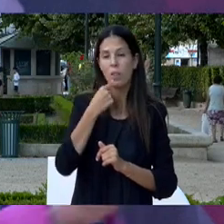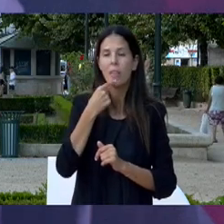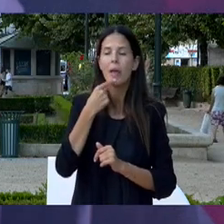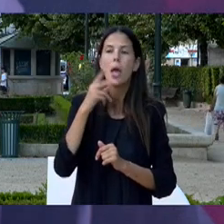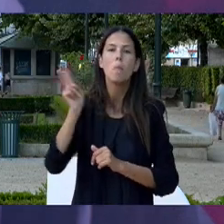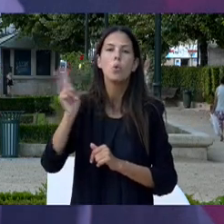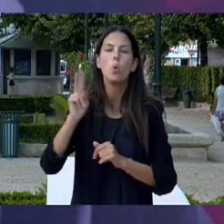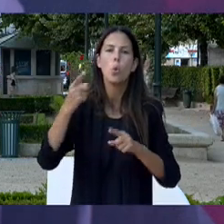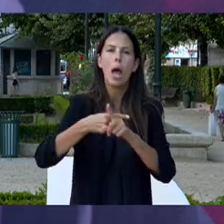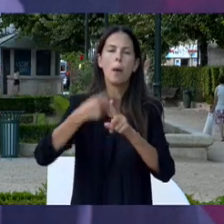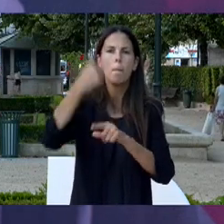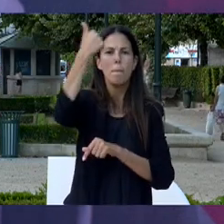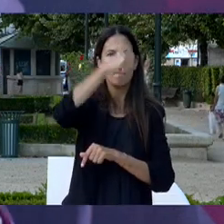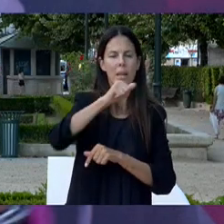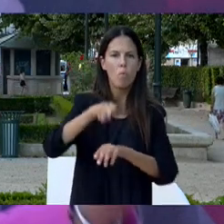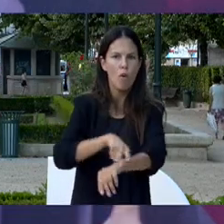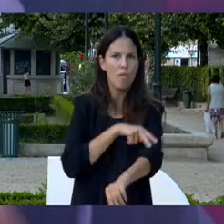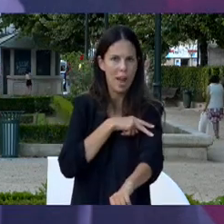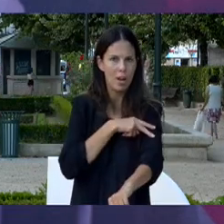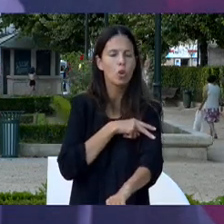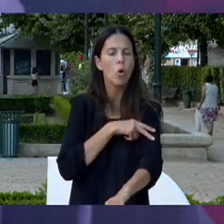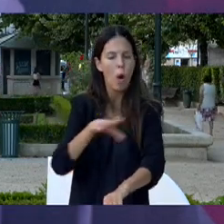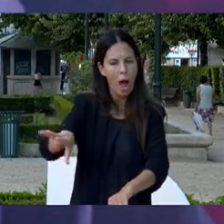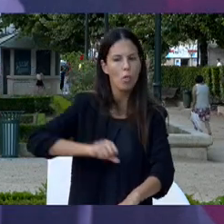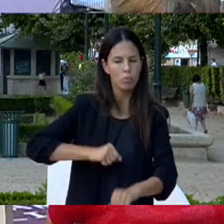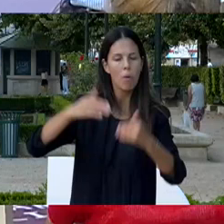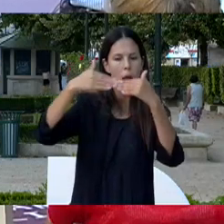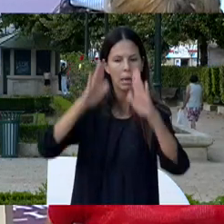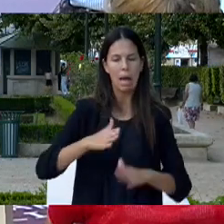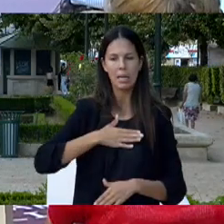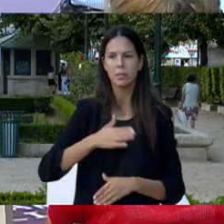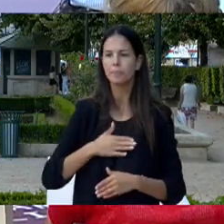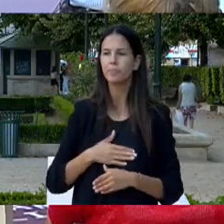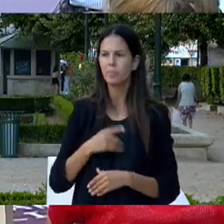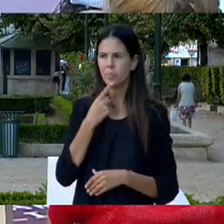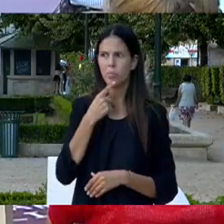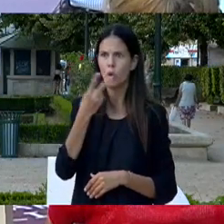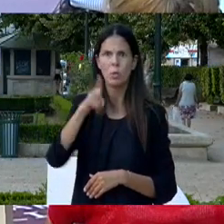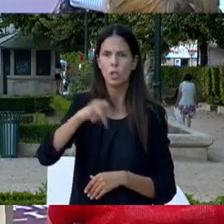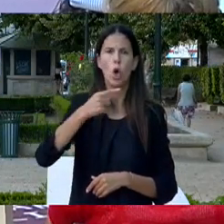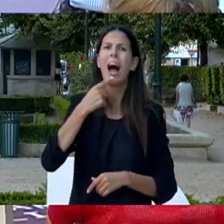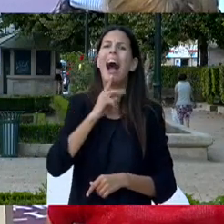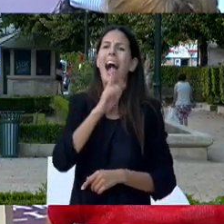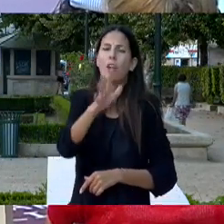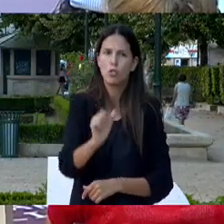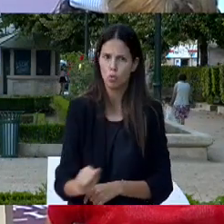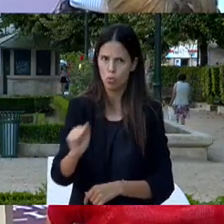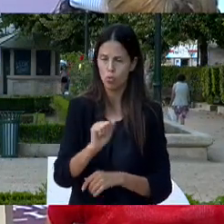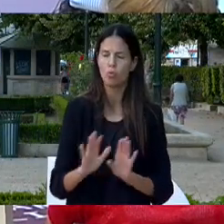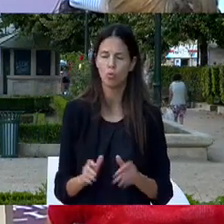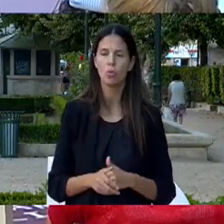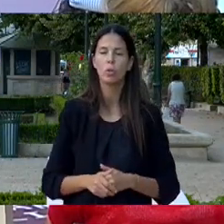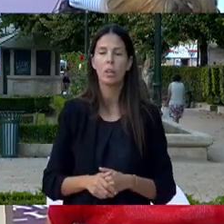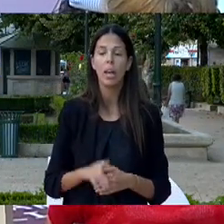Saz, durante algúns meses na súa casa, que quedou tamén... Varios anos. Varios anos. E